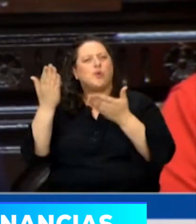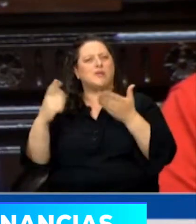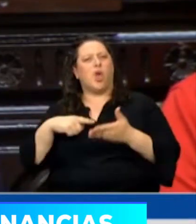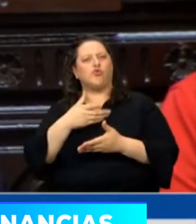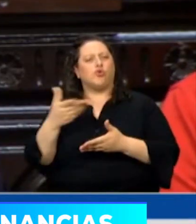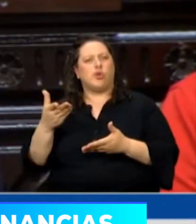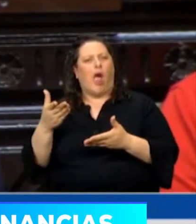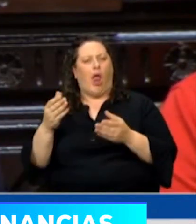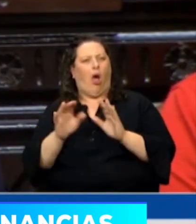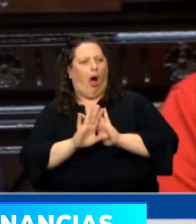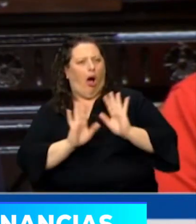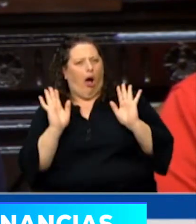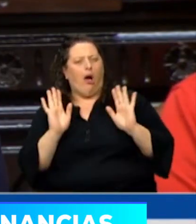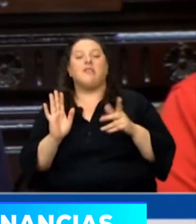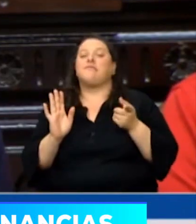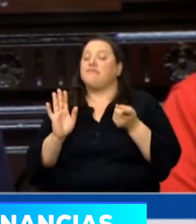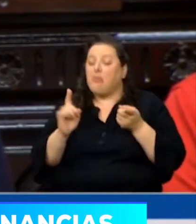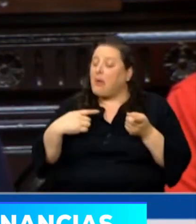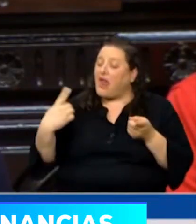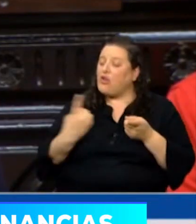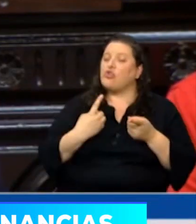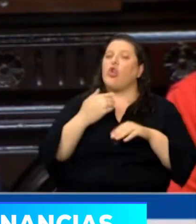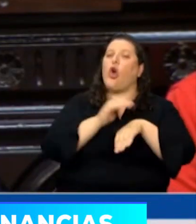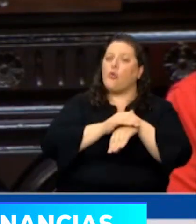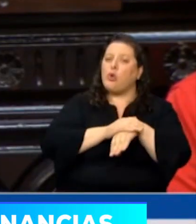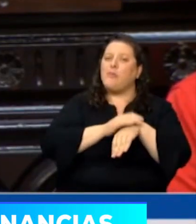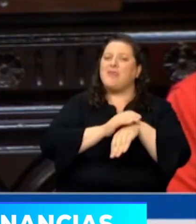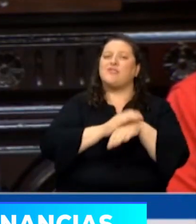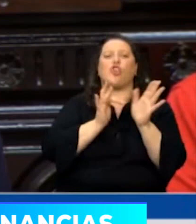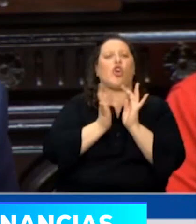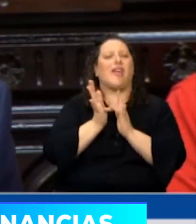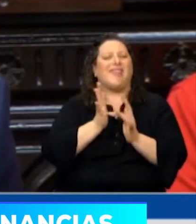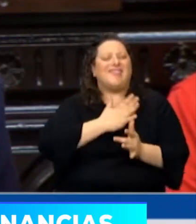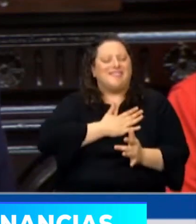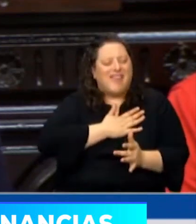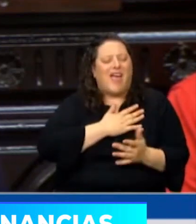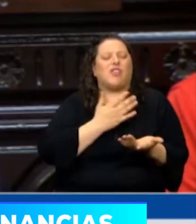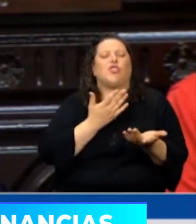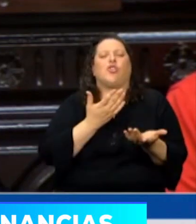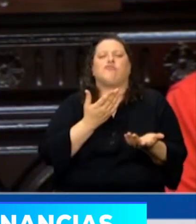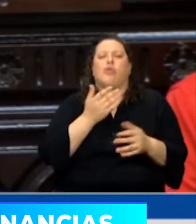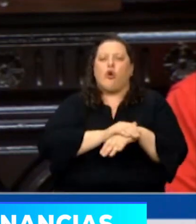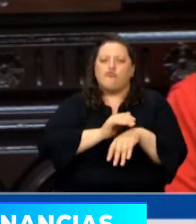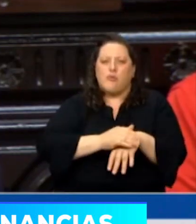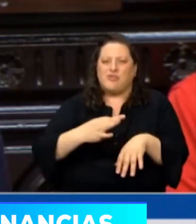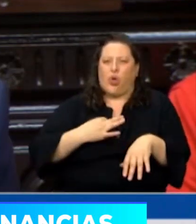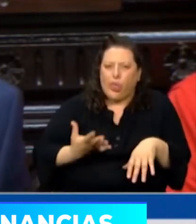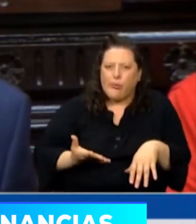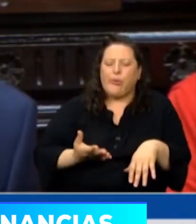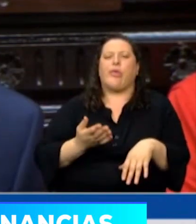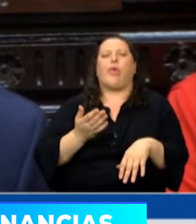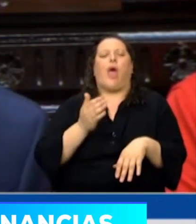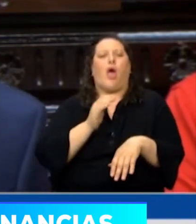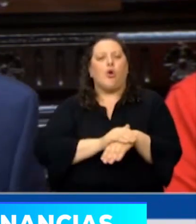ver con un compromiso cristiano, con un compromiso de vida, con un